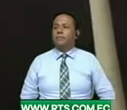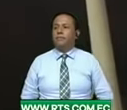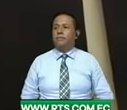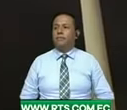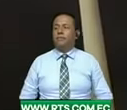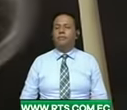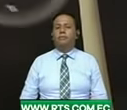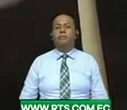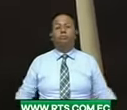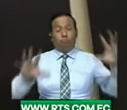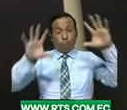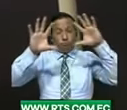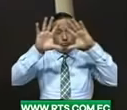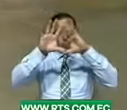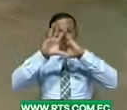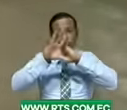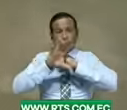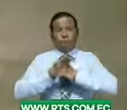embarcación. Cae la noche.